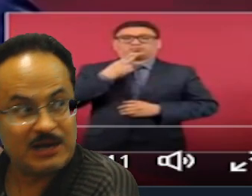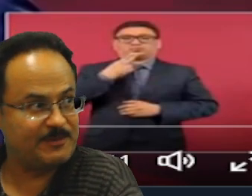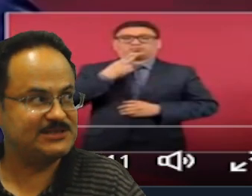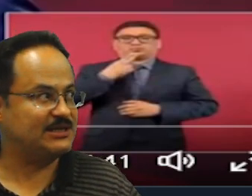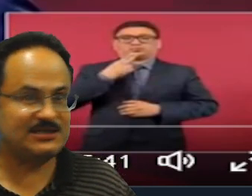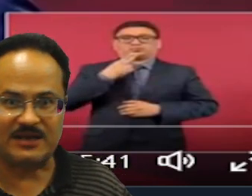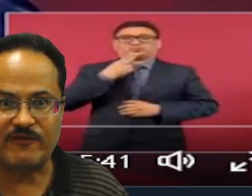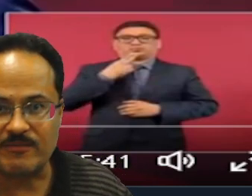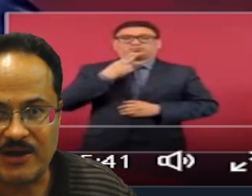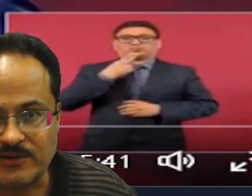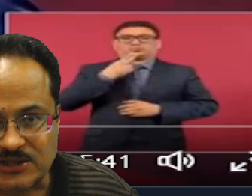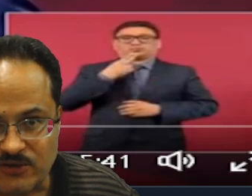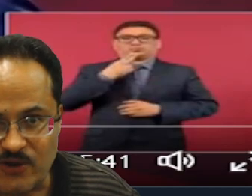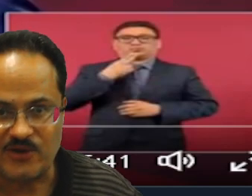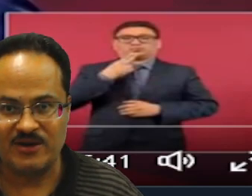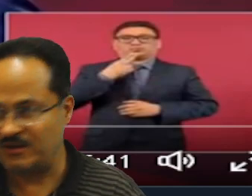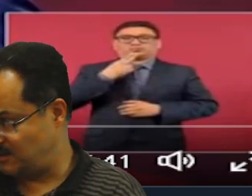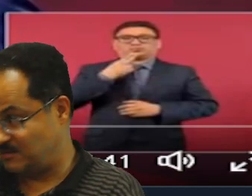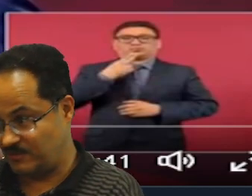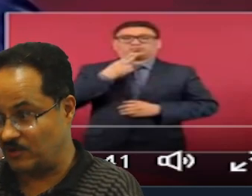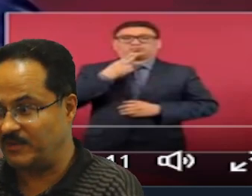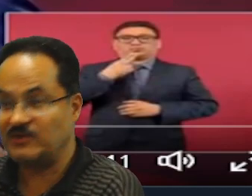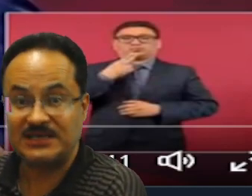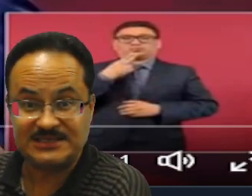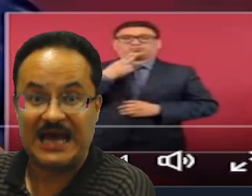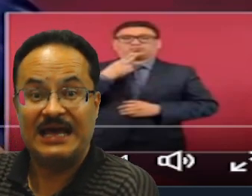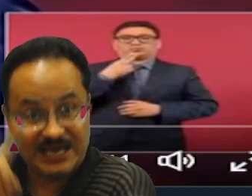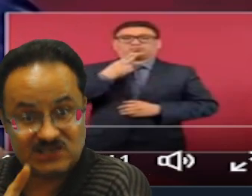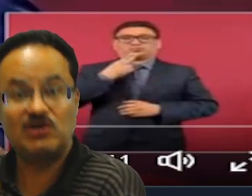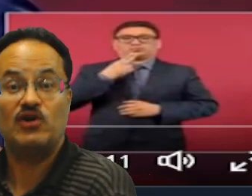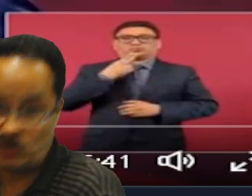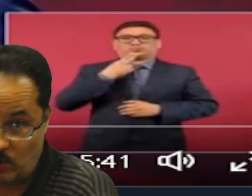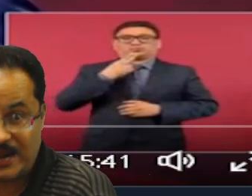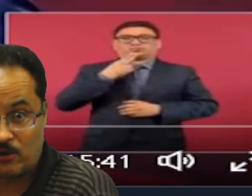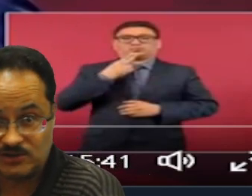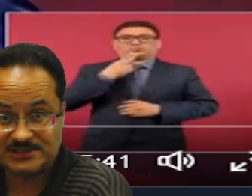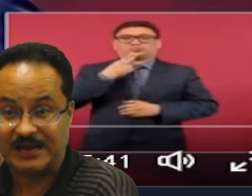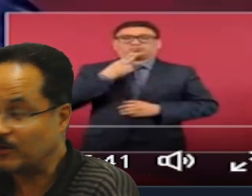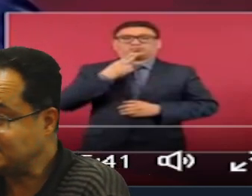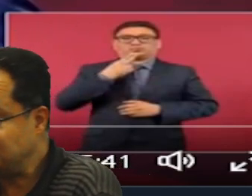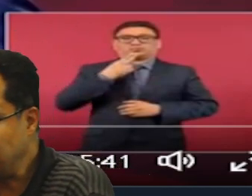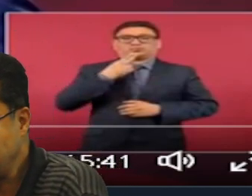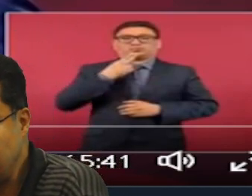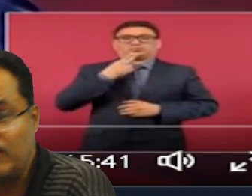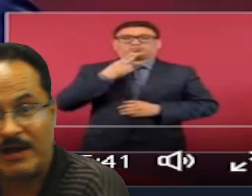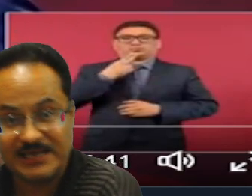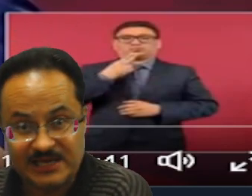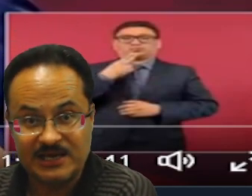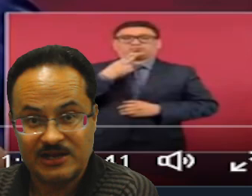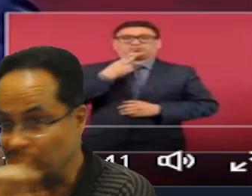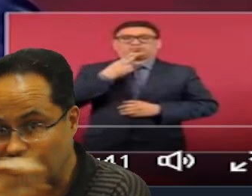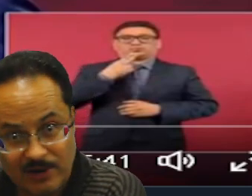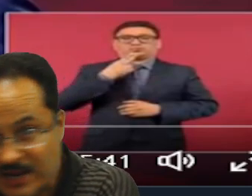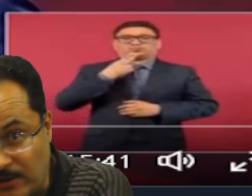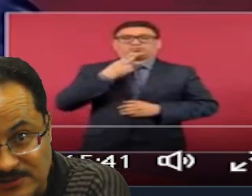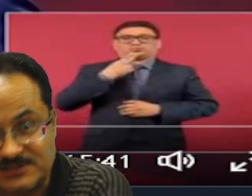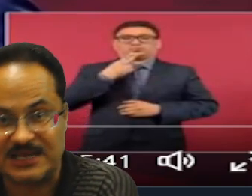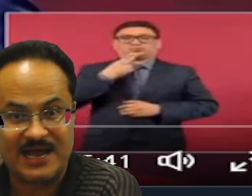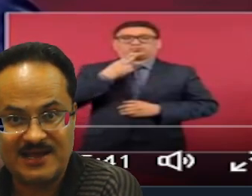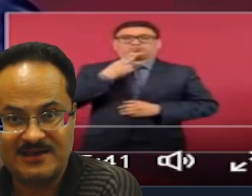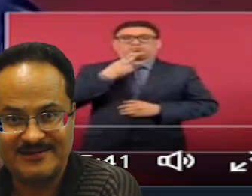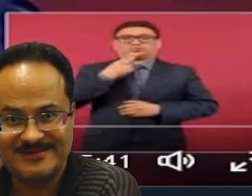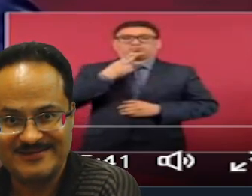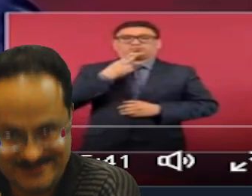no que el presidente está informado de todo por lo menos Ahí está eso no le consta lo que está diciendo ahí no le